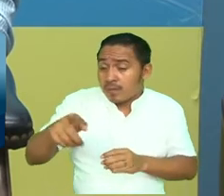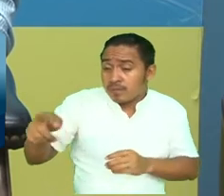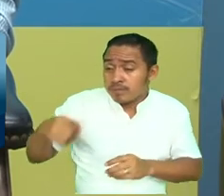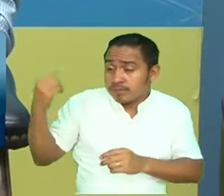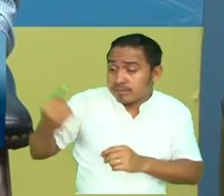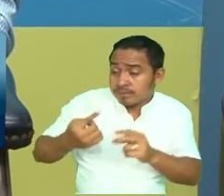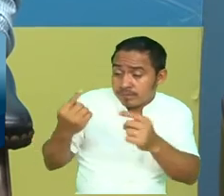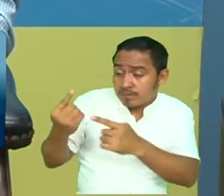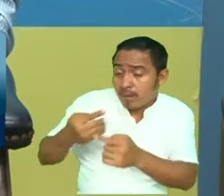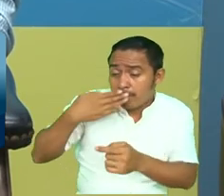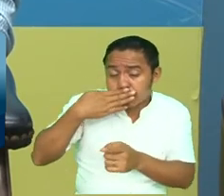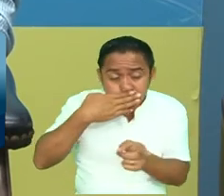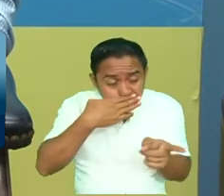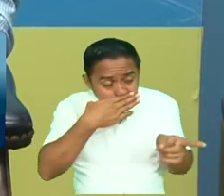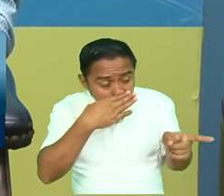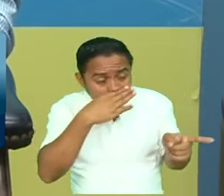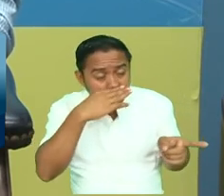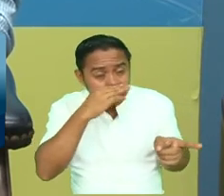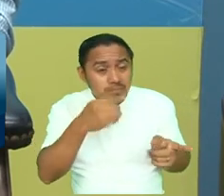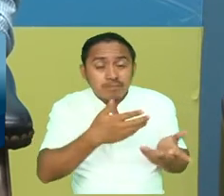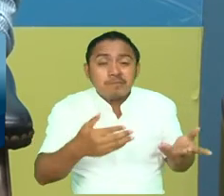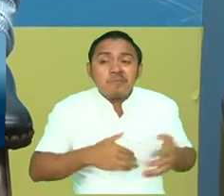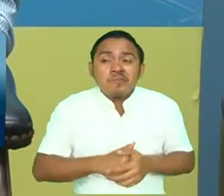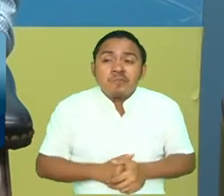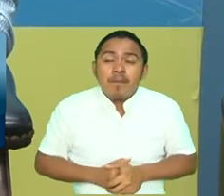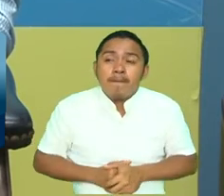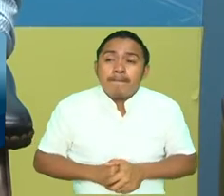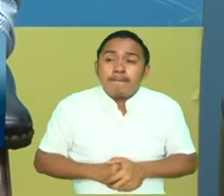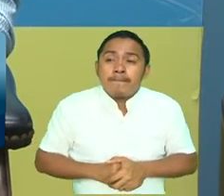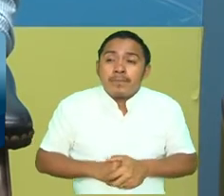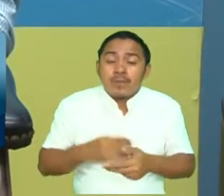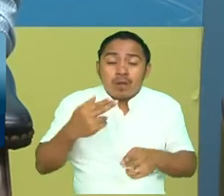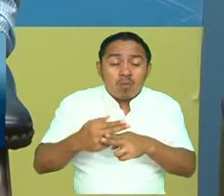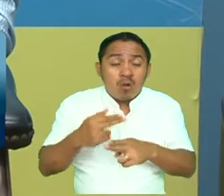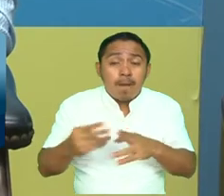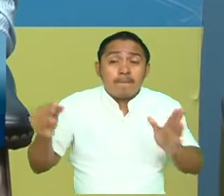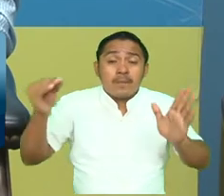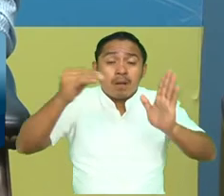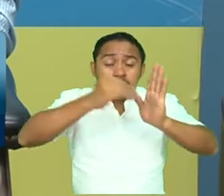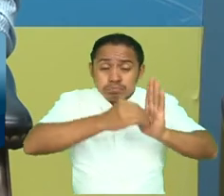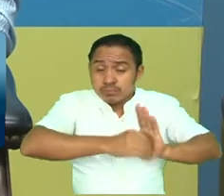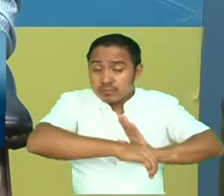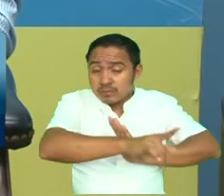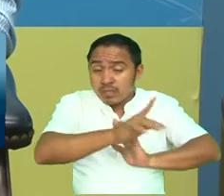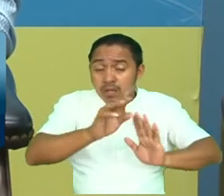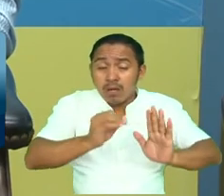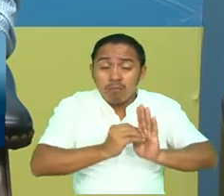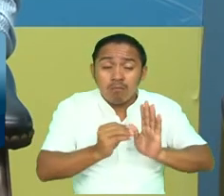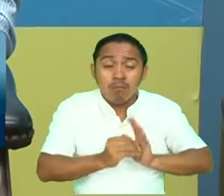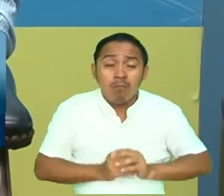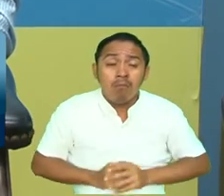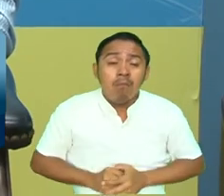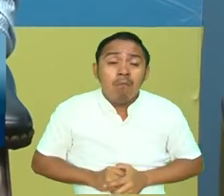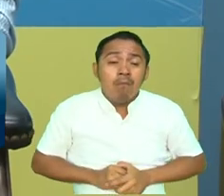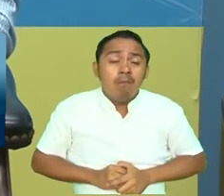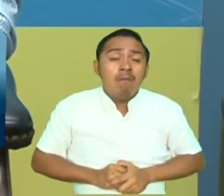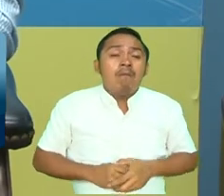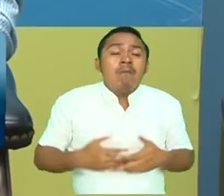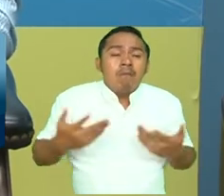hacer bullying, ya viene, hasta se le definen un sobrenombre a la persona. Así. Y ahí entonces la persona